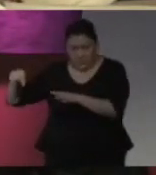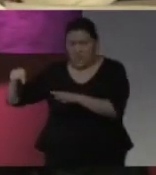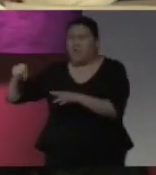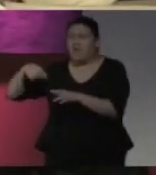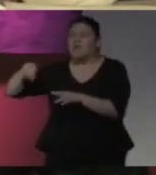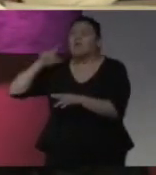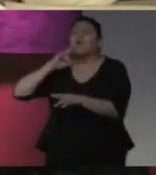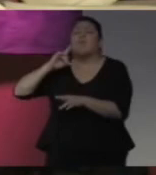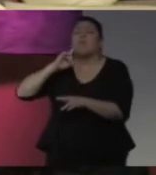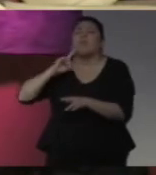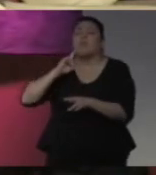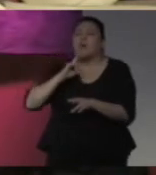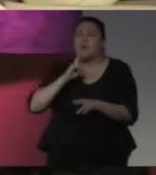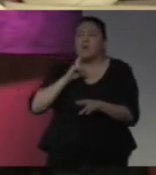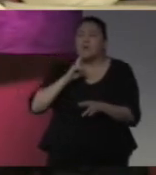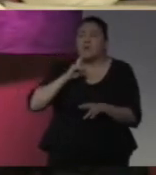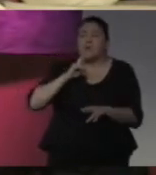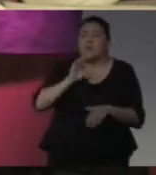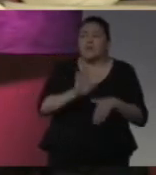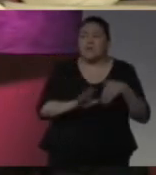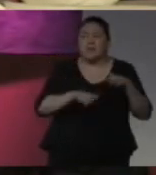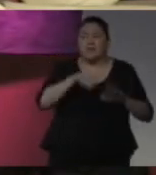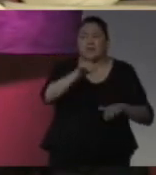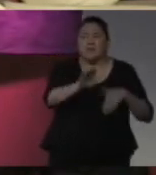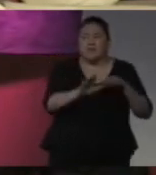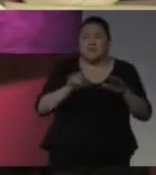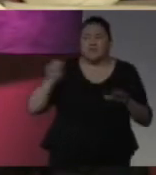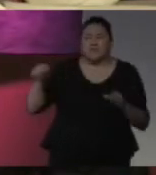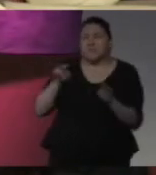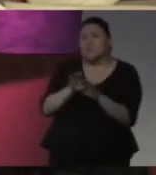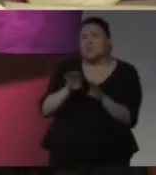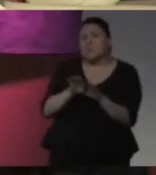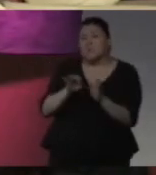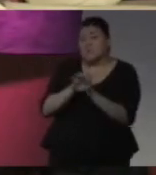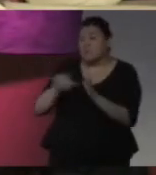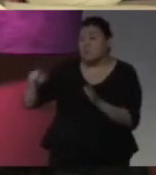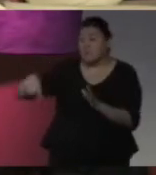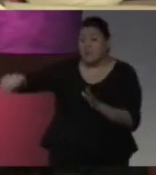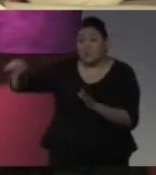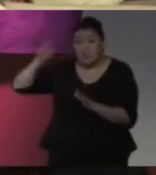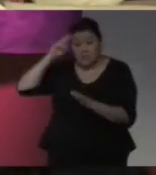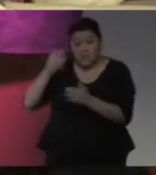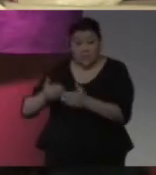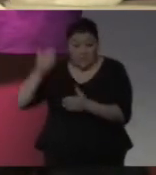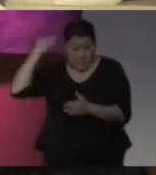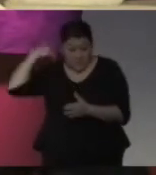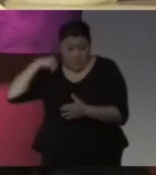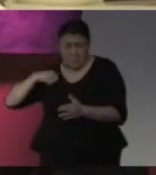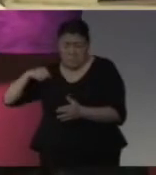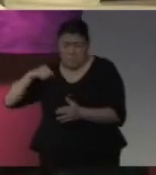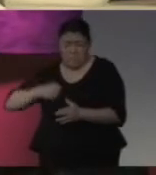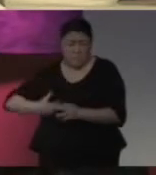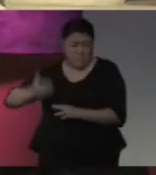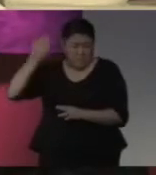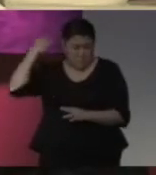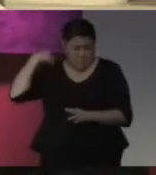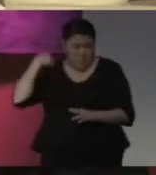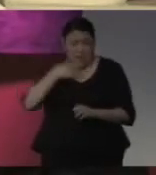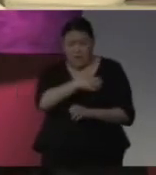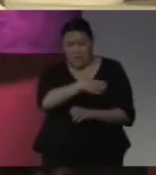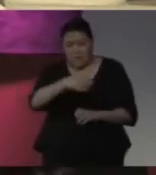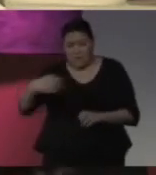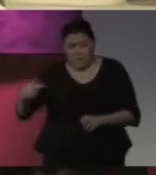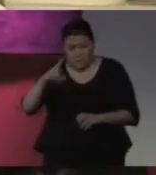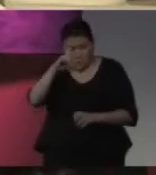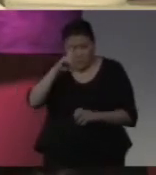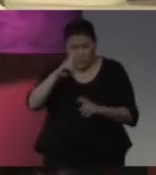caminando, iniciando desde su lugar como esclavas de las fincas cafetaleras y otras en